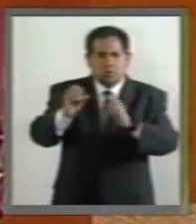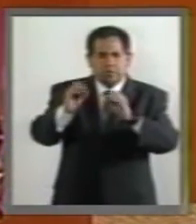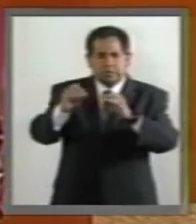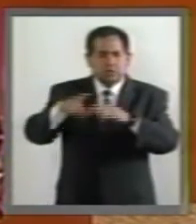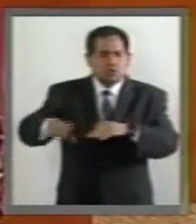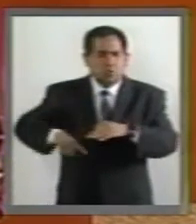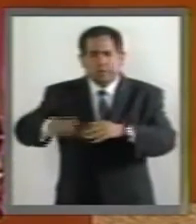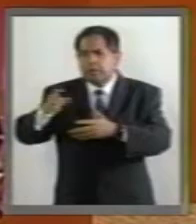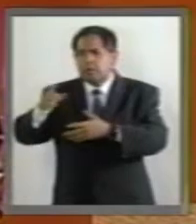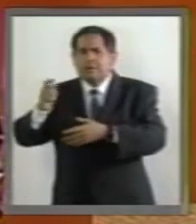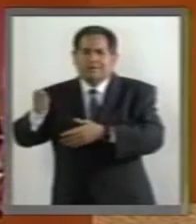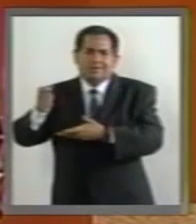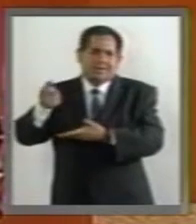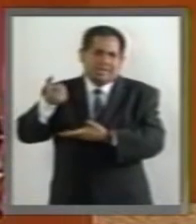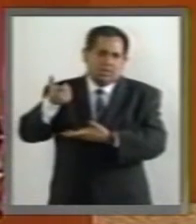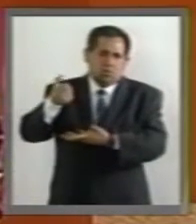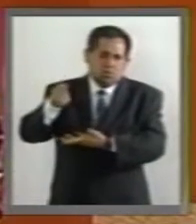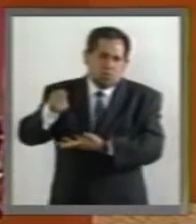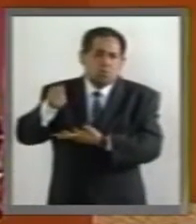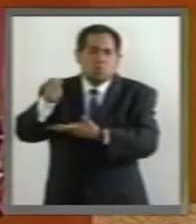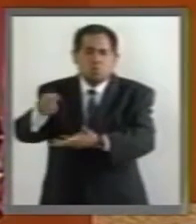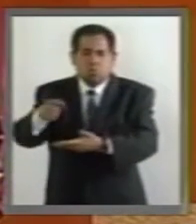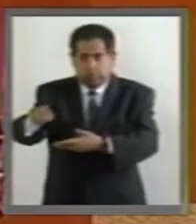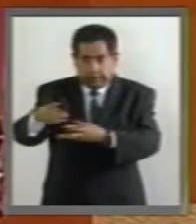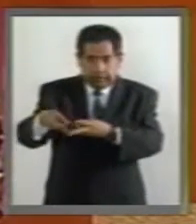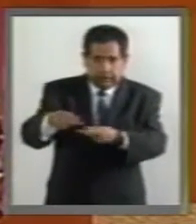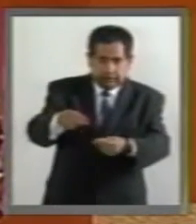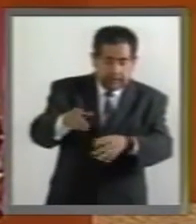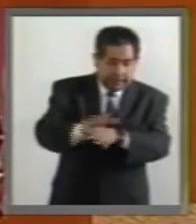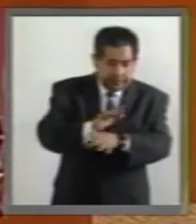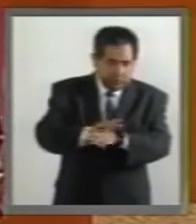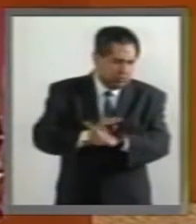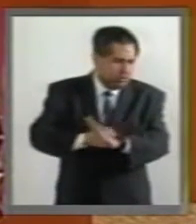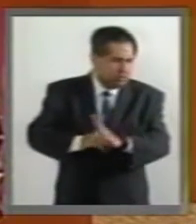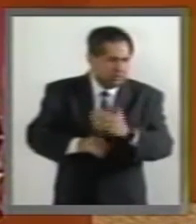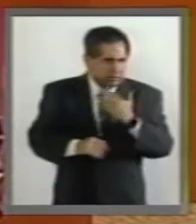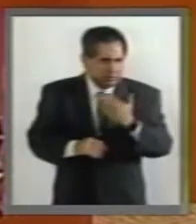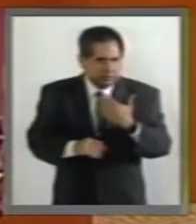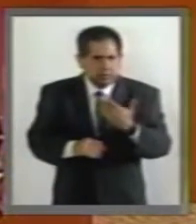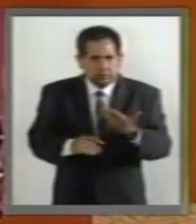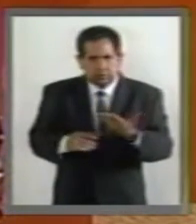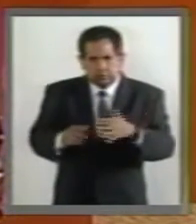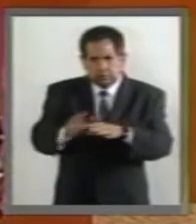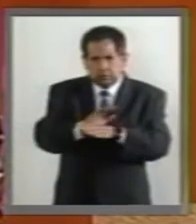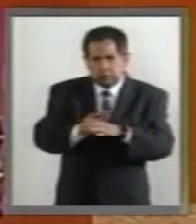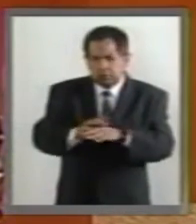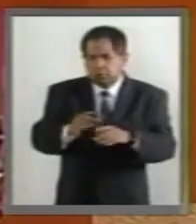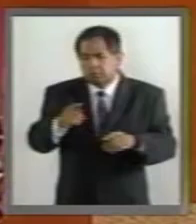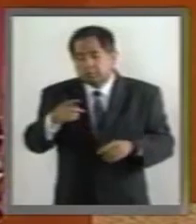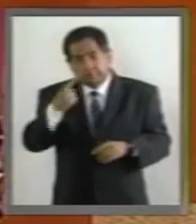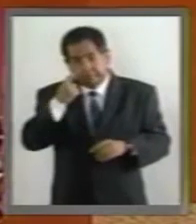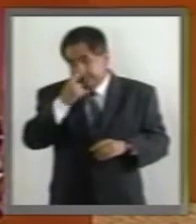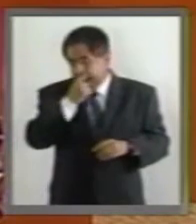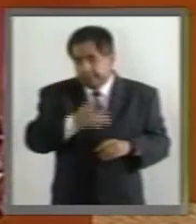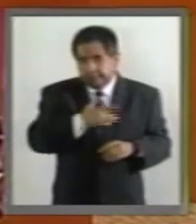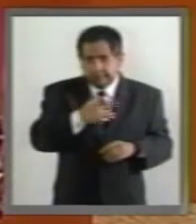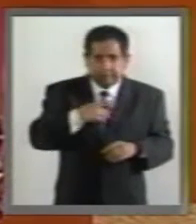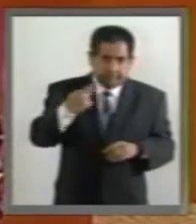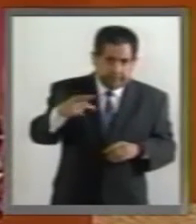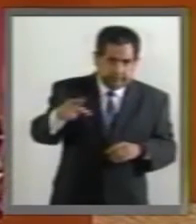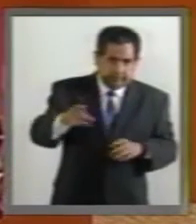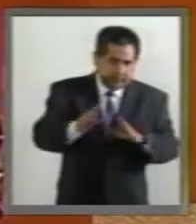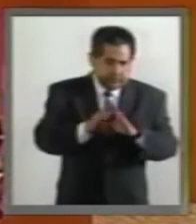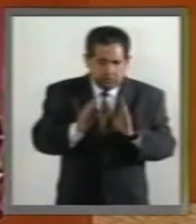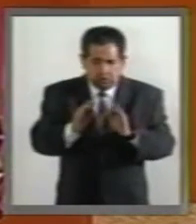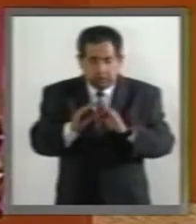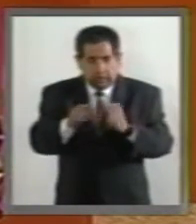de ejecutar estos recursos, y lo pueden hacer de manera discrecional por la forma